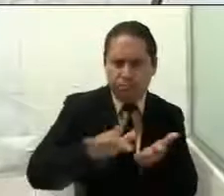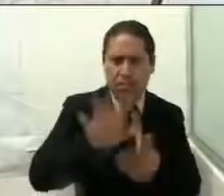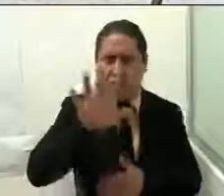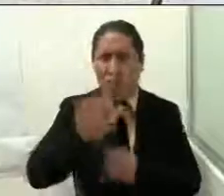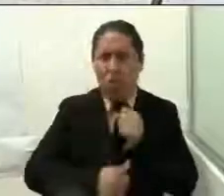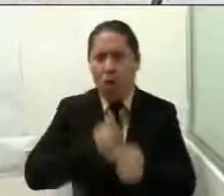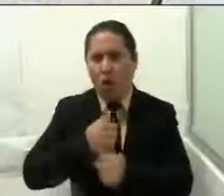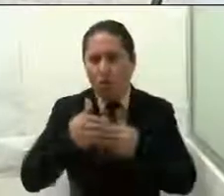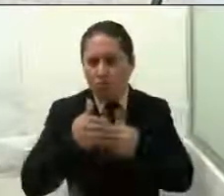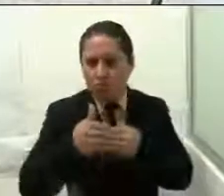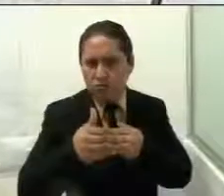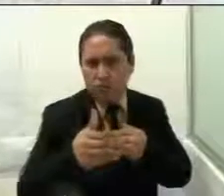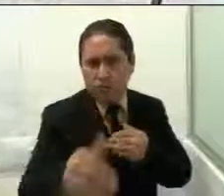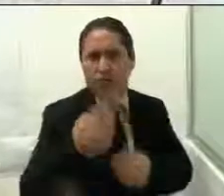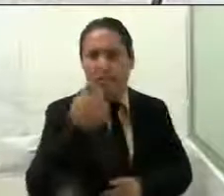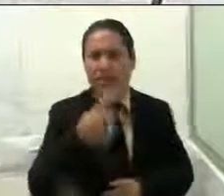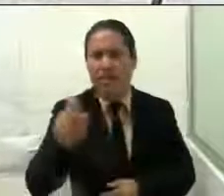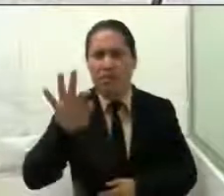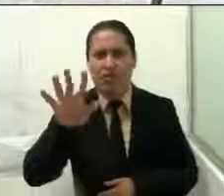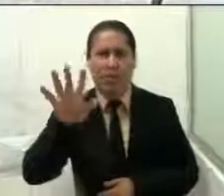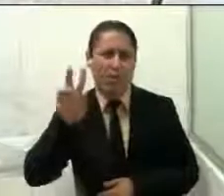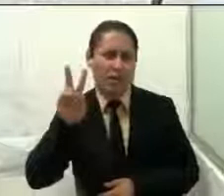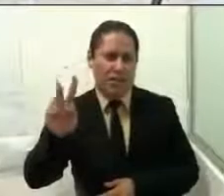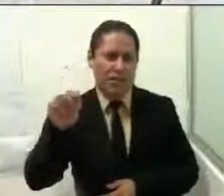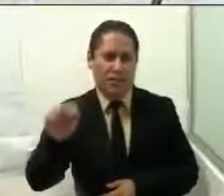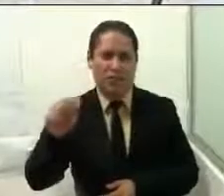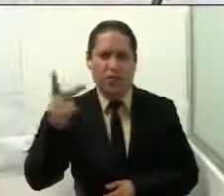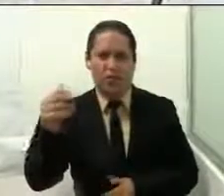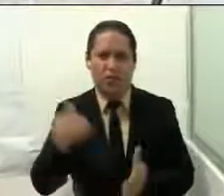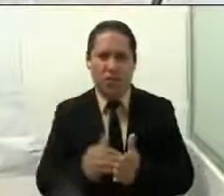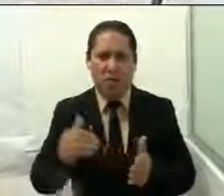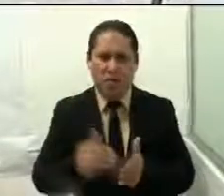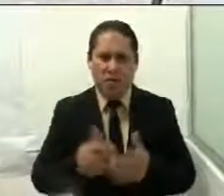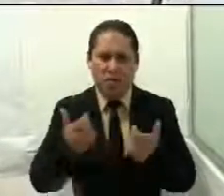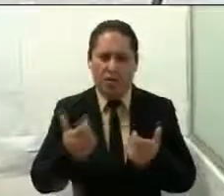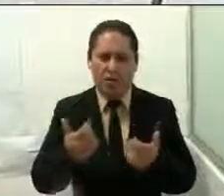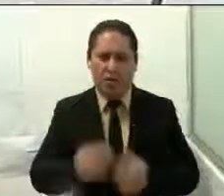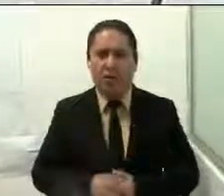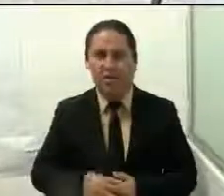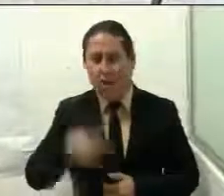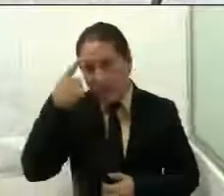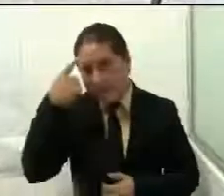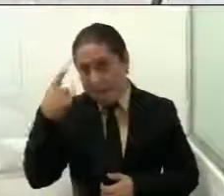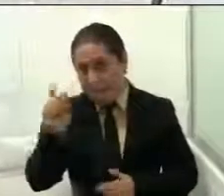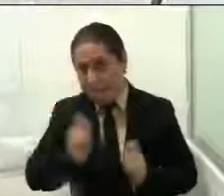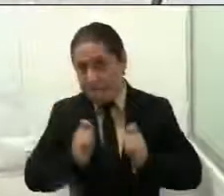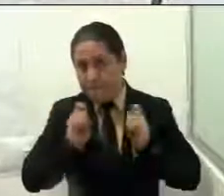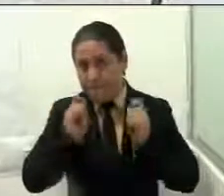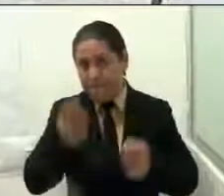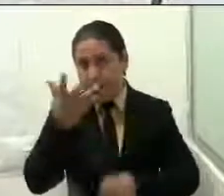se destinaron 150 y 2.8 millones de pesos para llegar